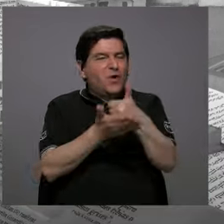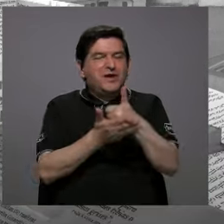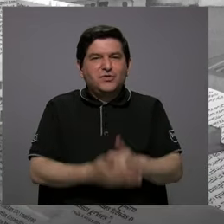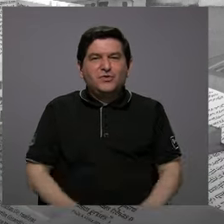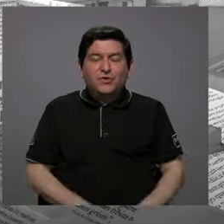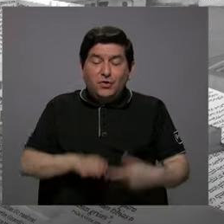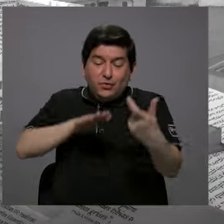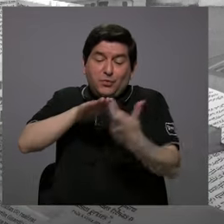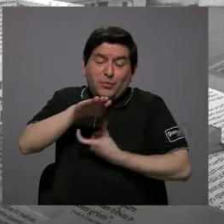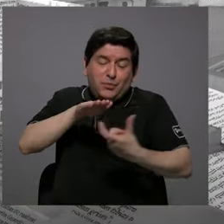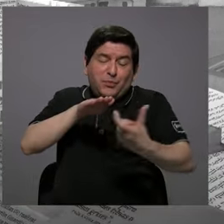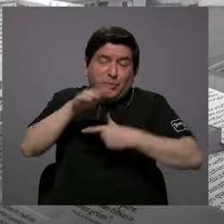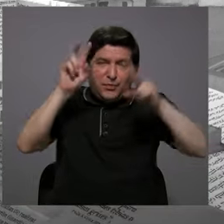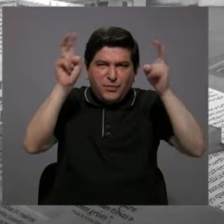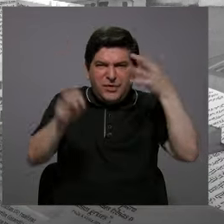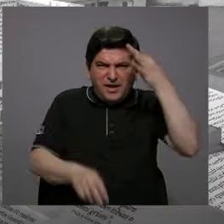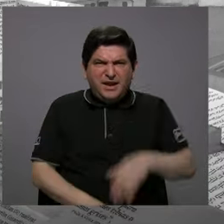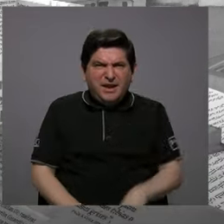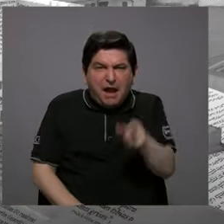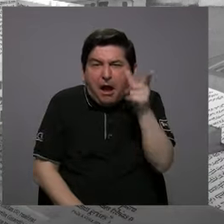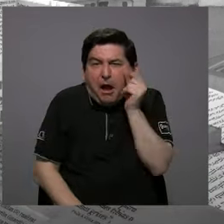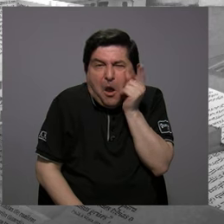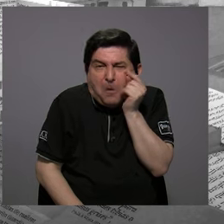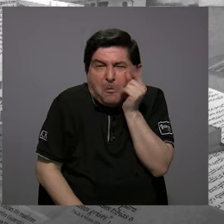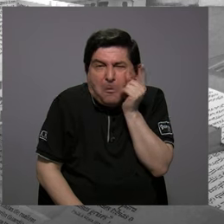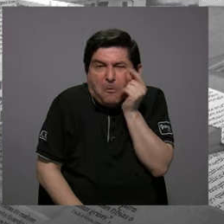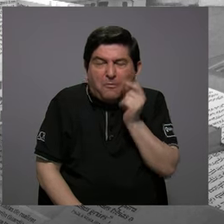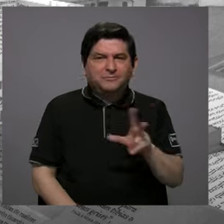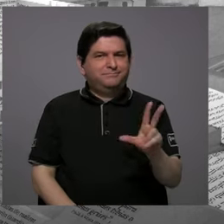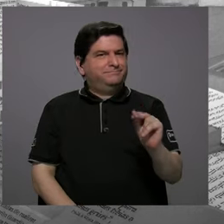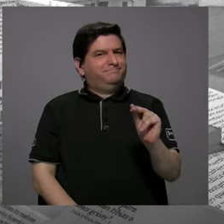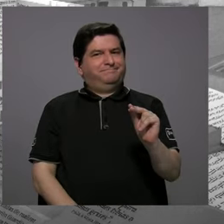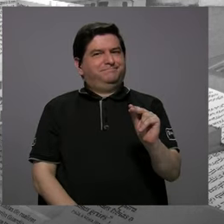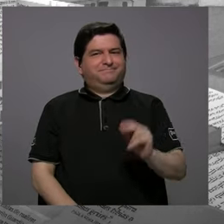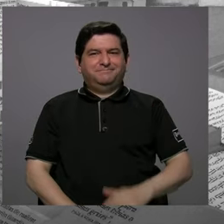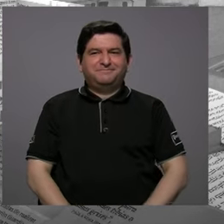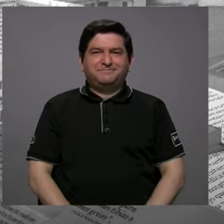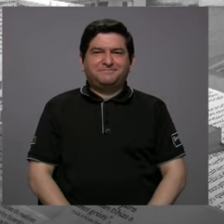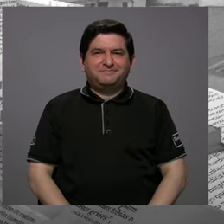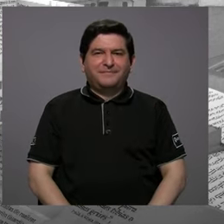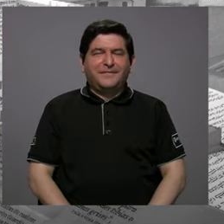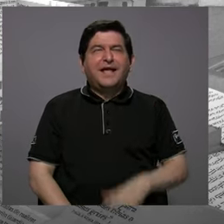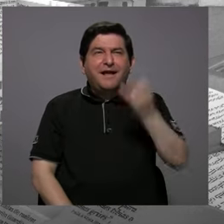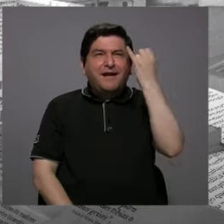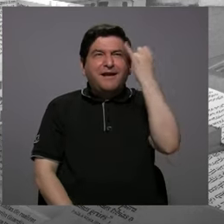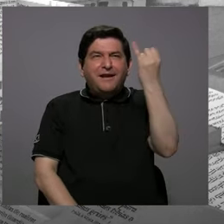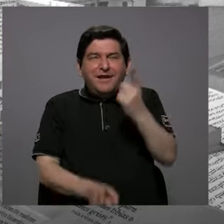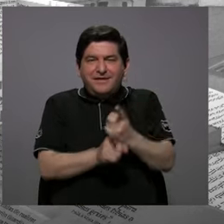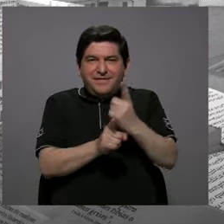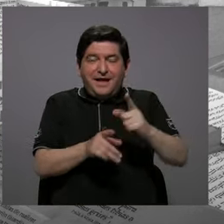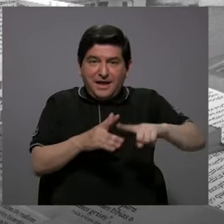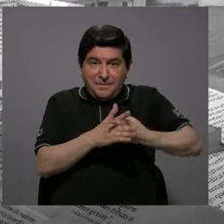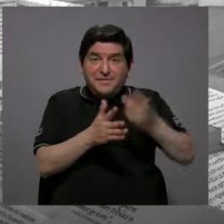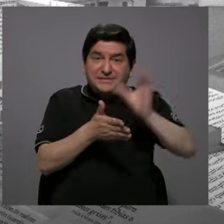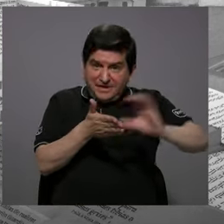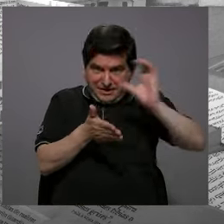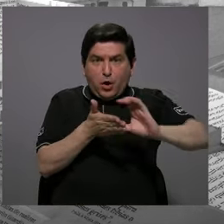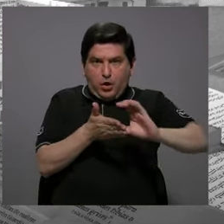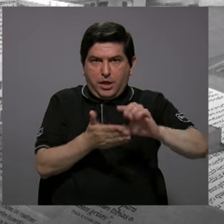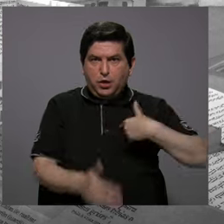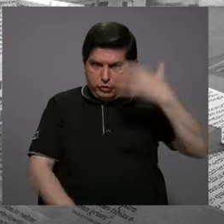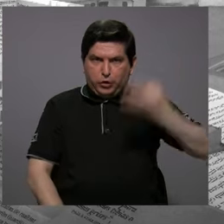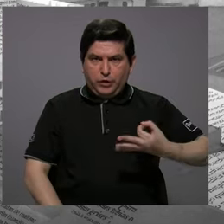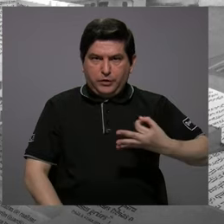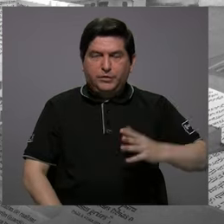escaneado el creen que es espionaje a veces e es lo ideal que comience en el secundario para